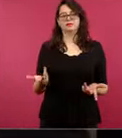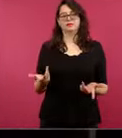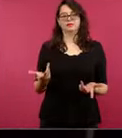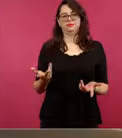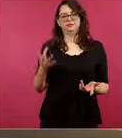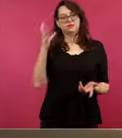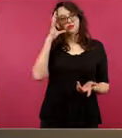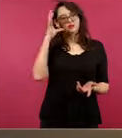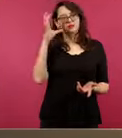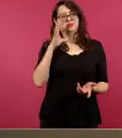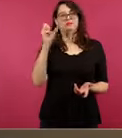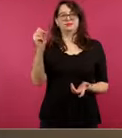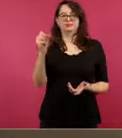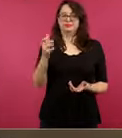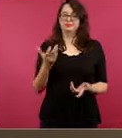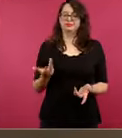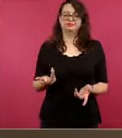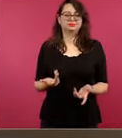atemperar